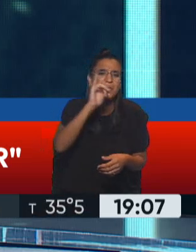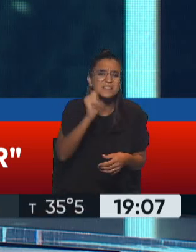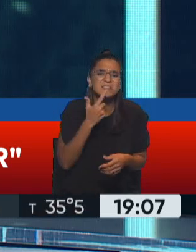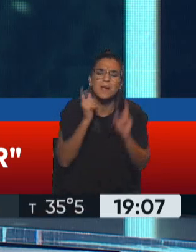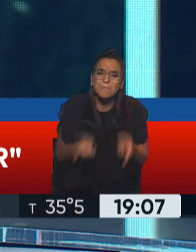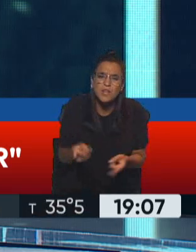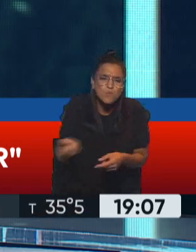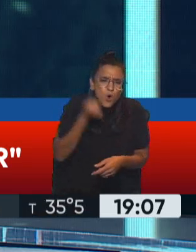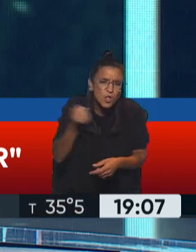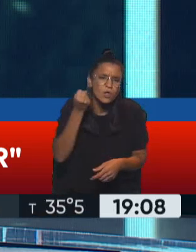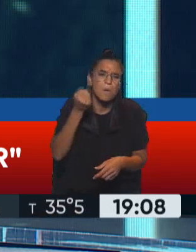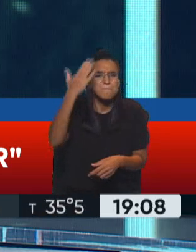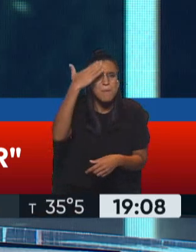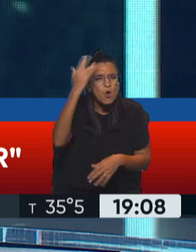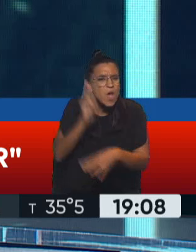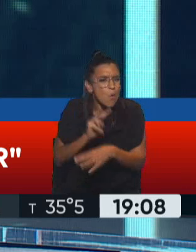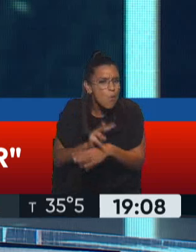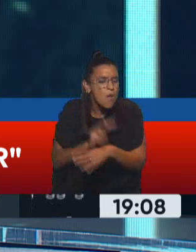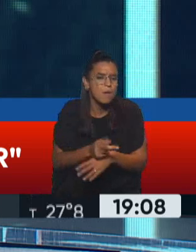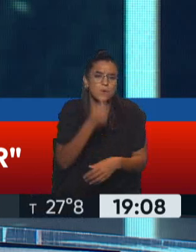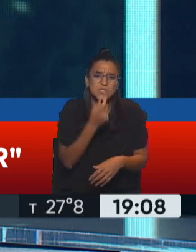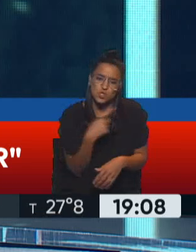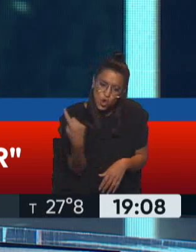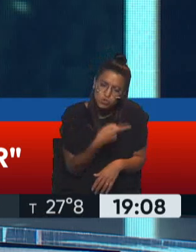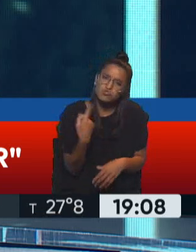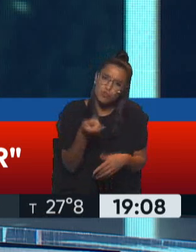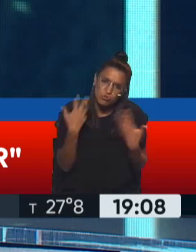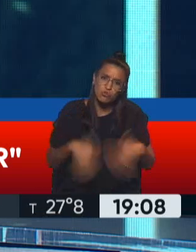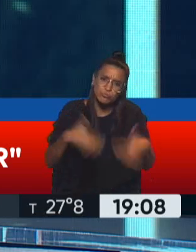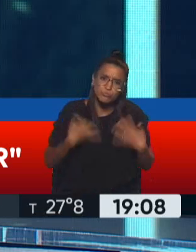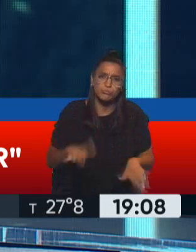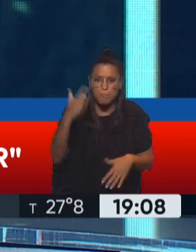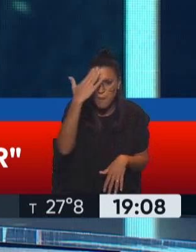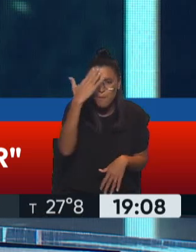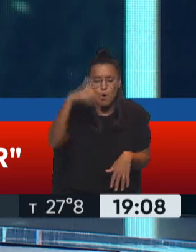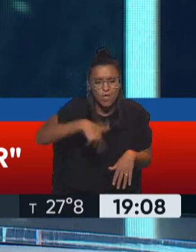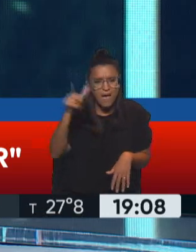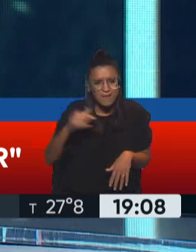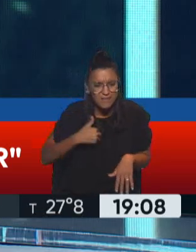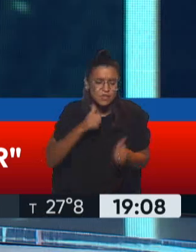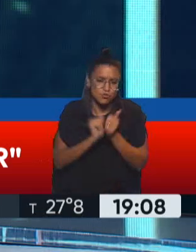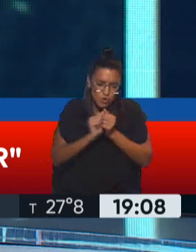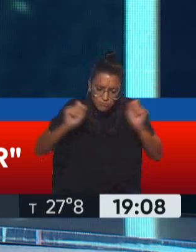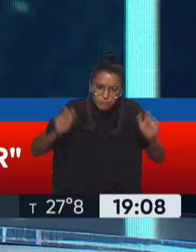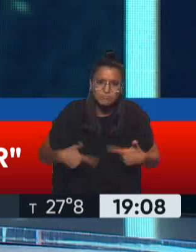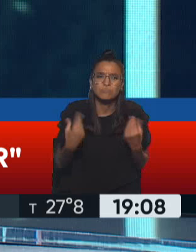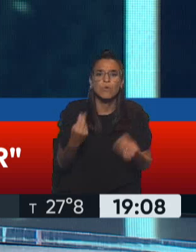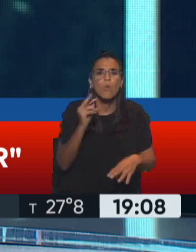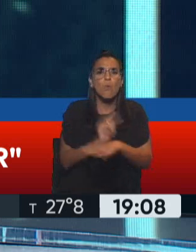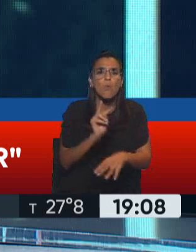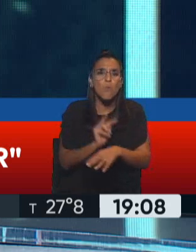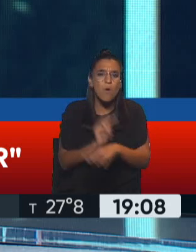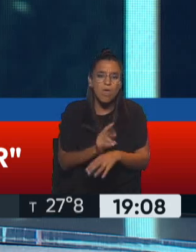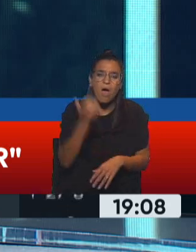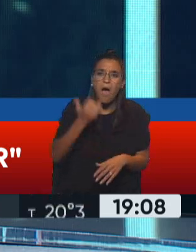importancia de cuidar la memoria, ¿no? Porque si tenemos registro, vaya, nosotros los argentinos y nuestra historia, de lo que es cuidar lo